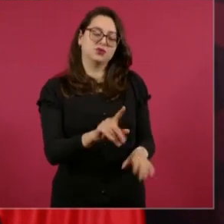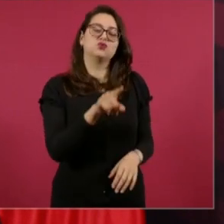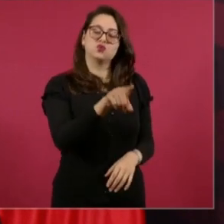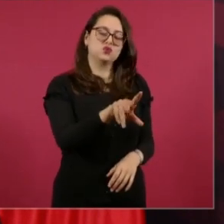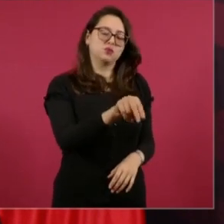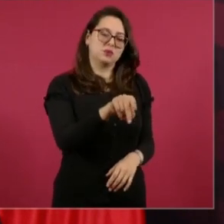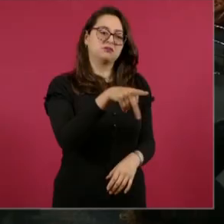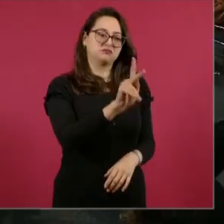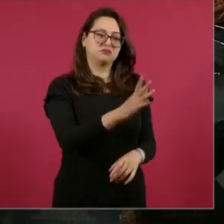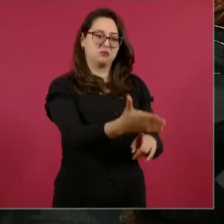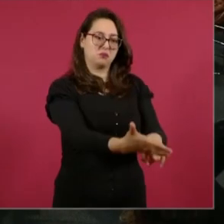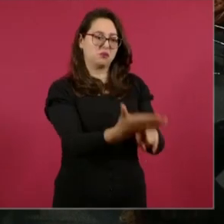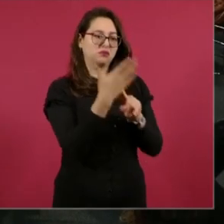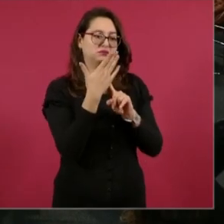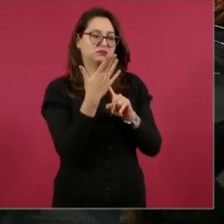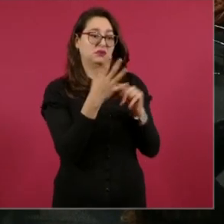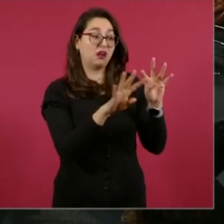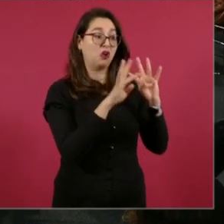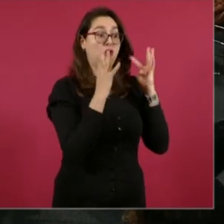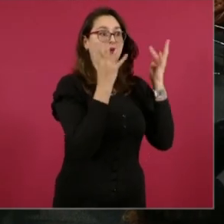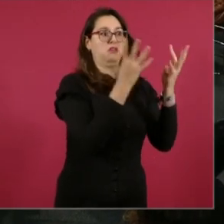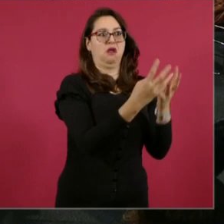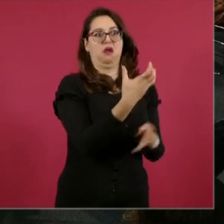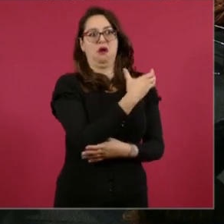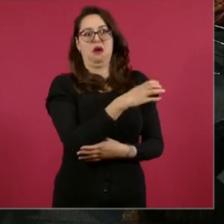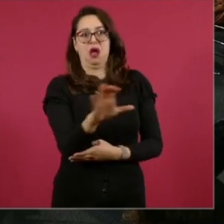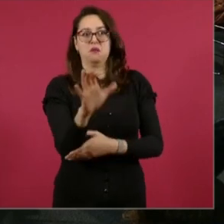con esa declaración de estos, pues